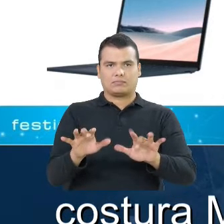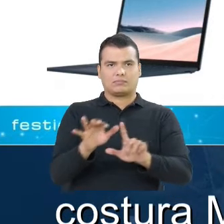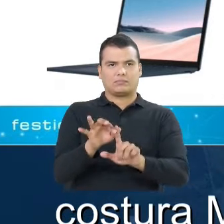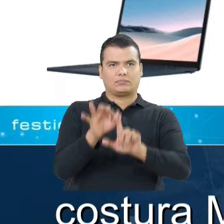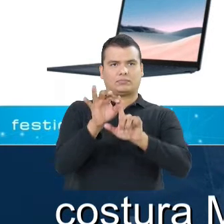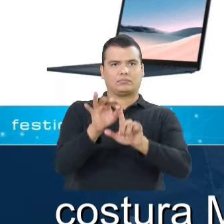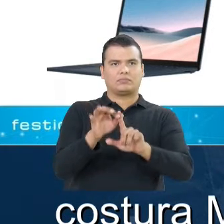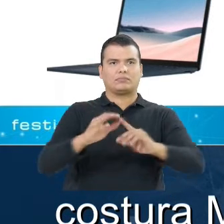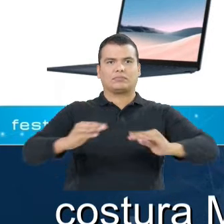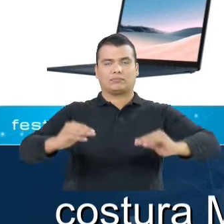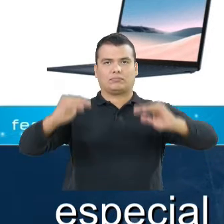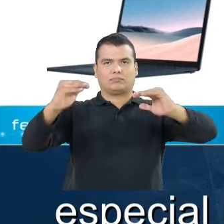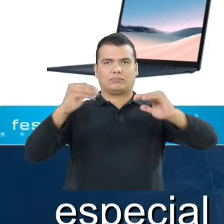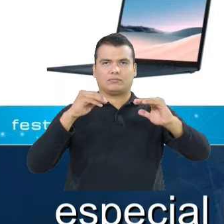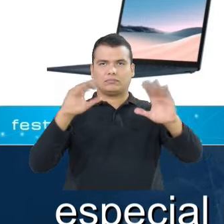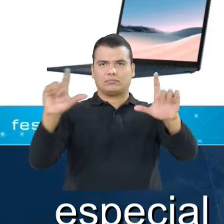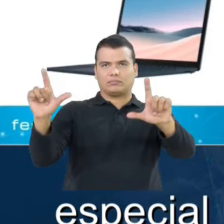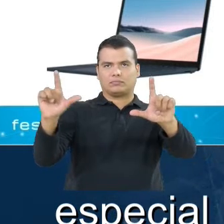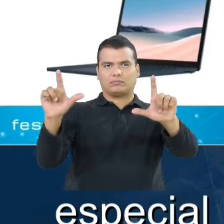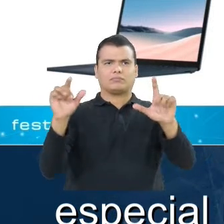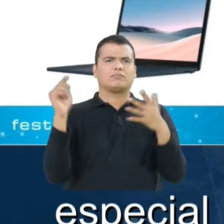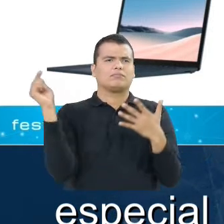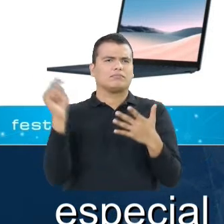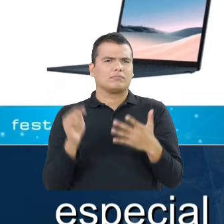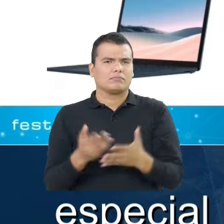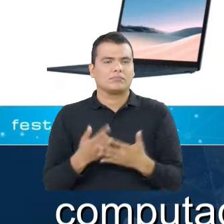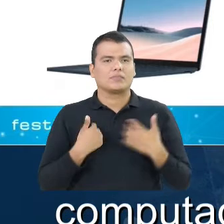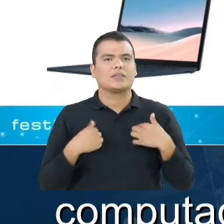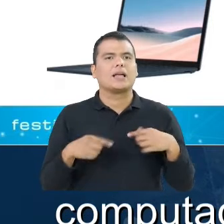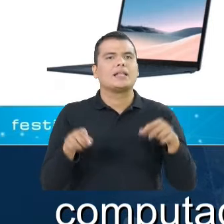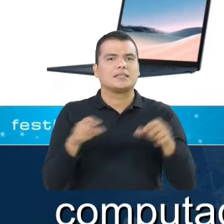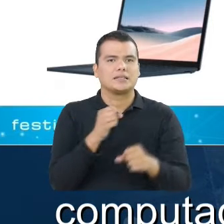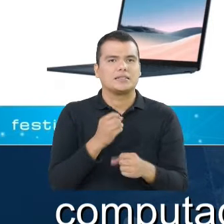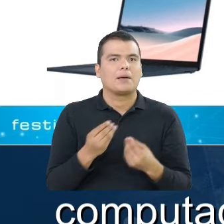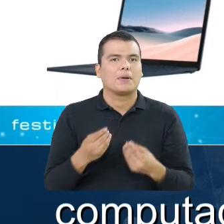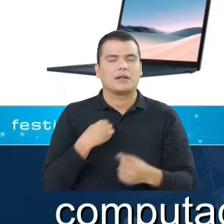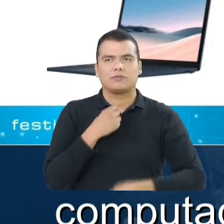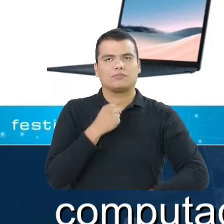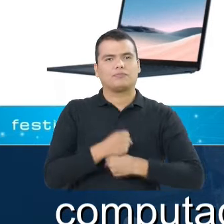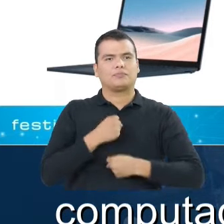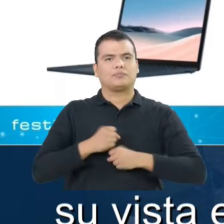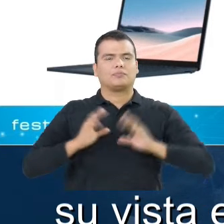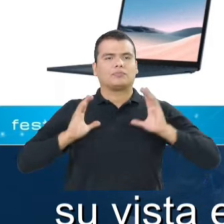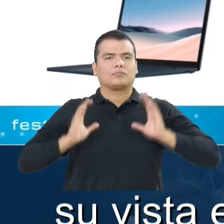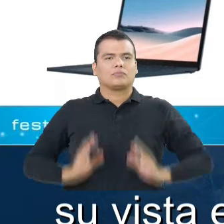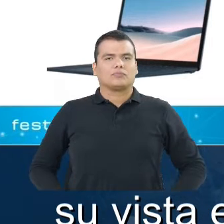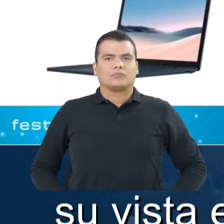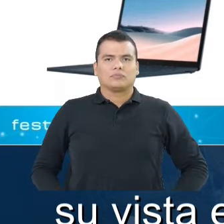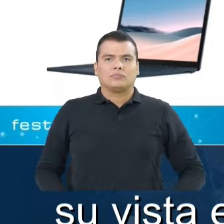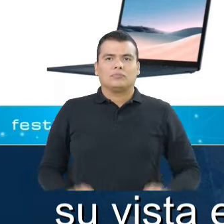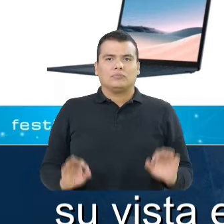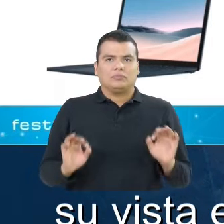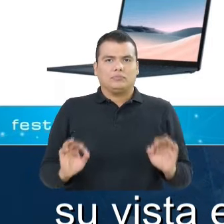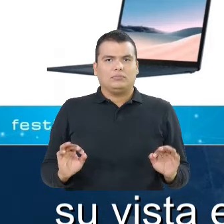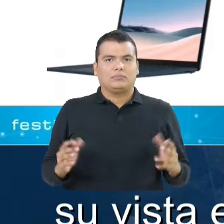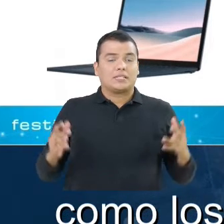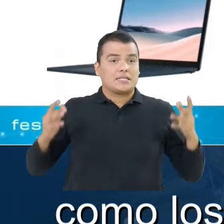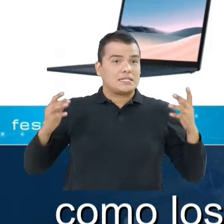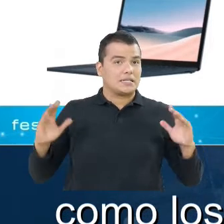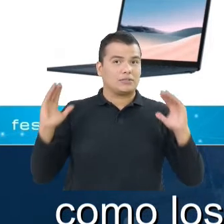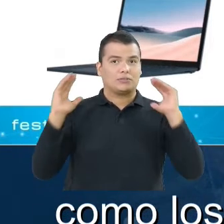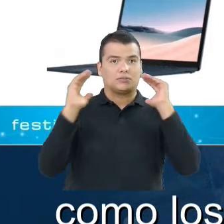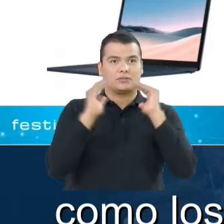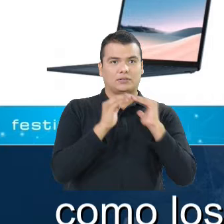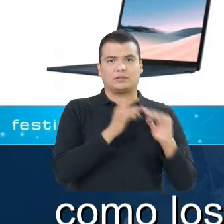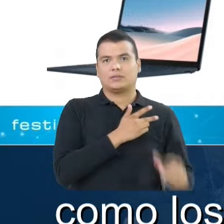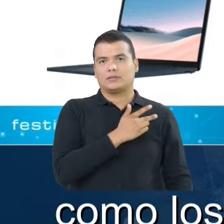esté a la altura de su vista, en fin, un montón de elementos como los estoy poniendo aquí en pantalla, que hacía que transportarnos desde nuestra casa